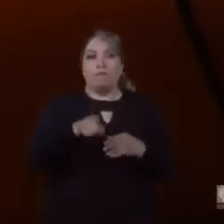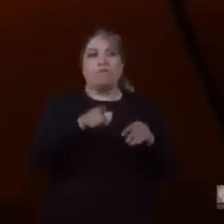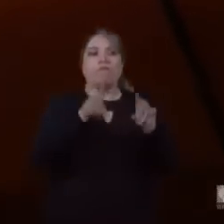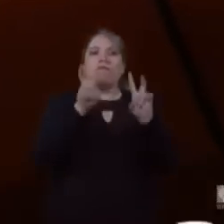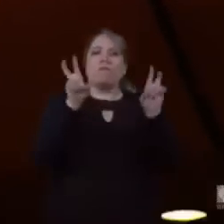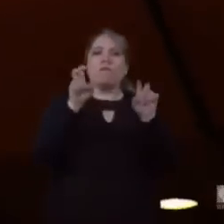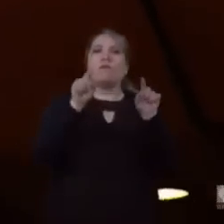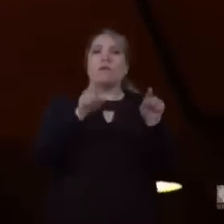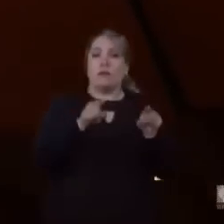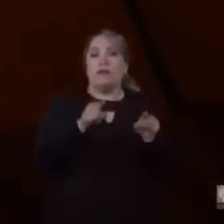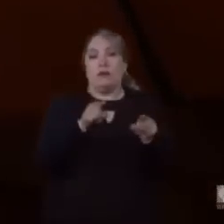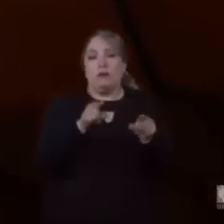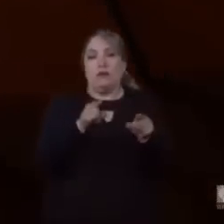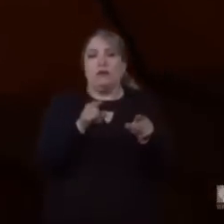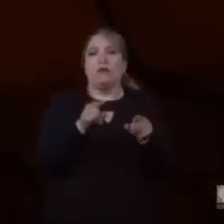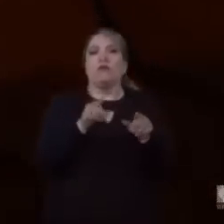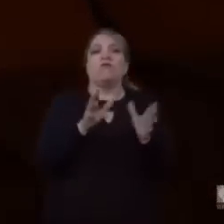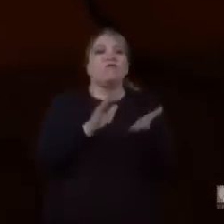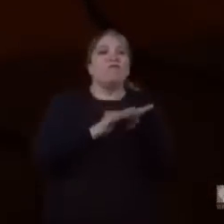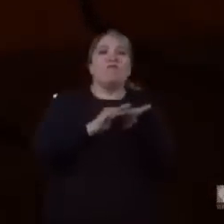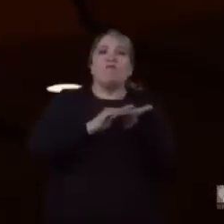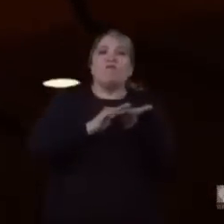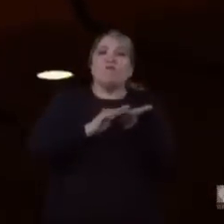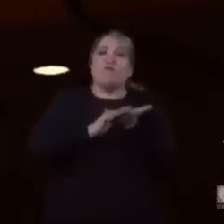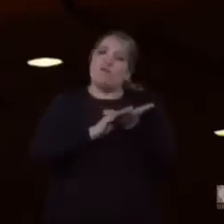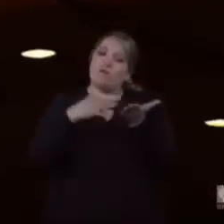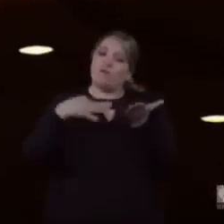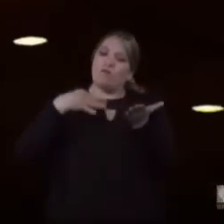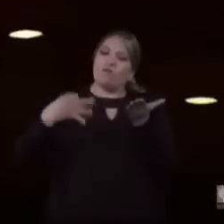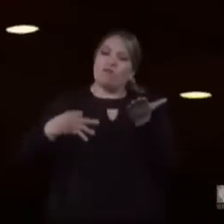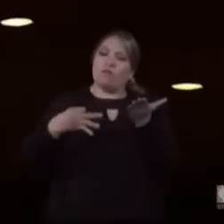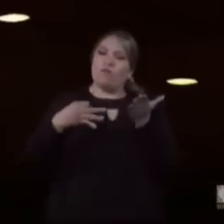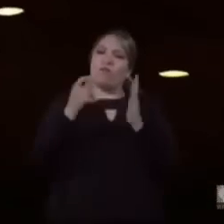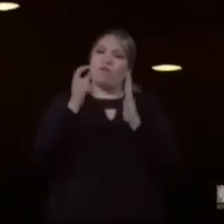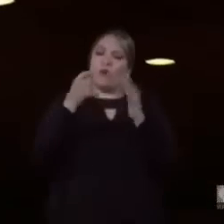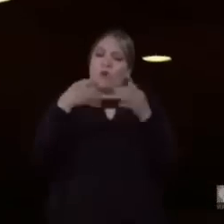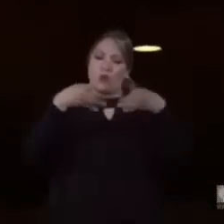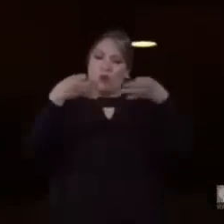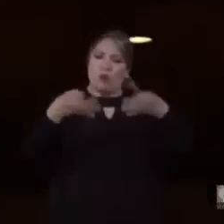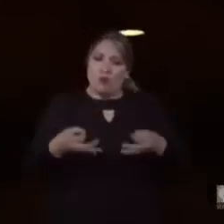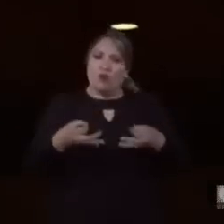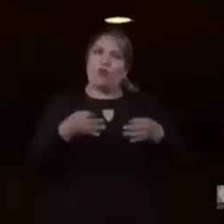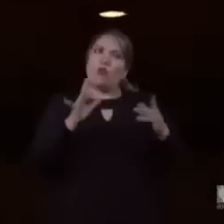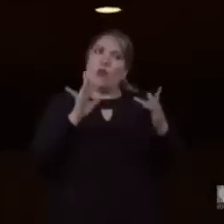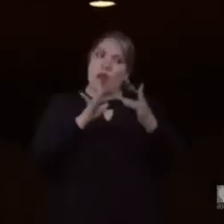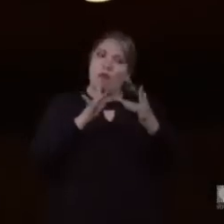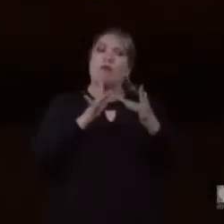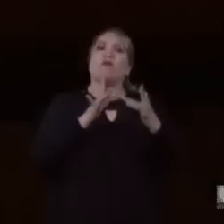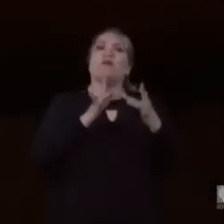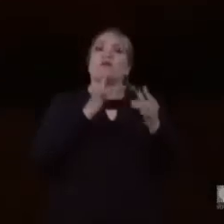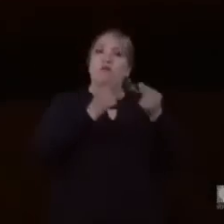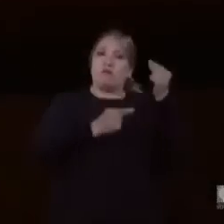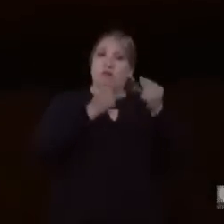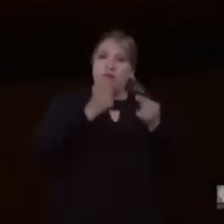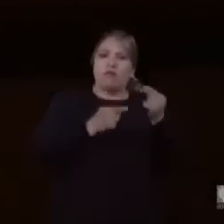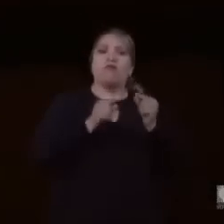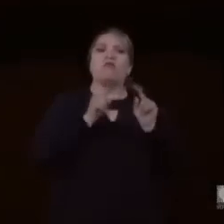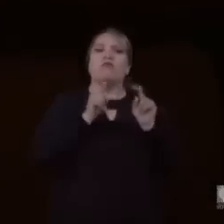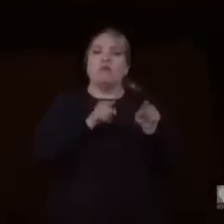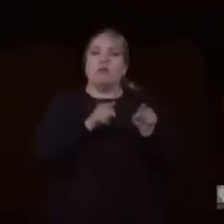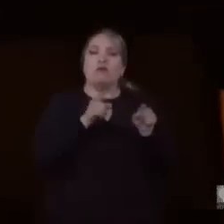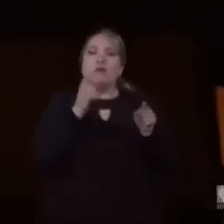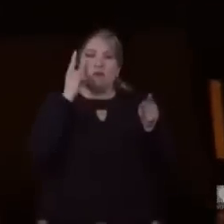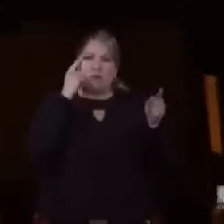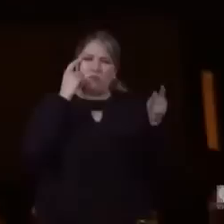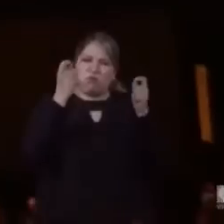enfrentar este problema con soluciones éticas, educativas y económicas, y poner en marcha